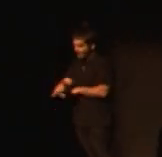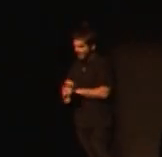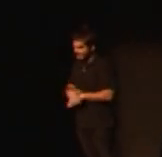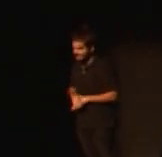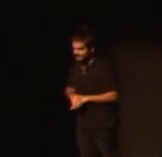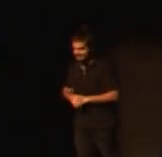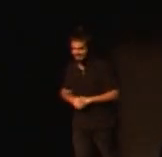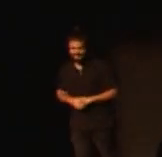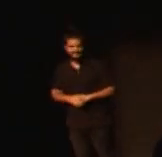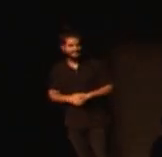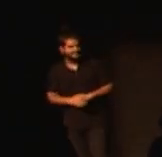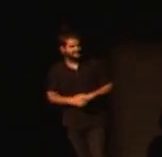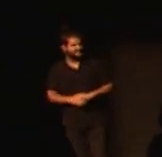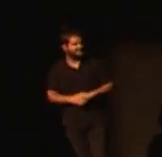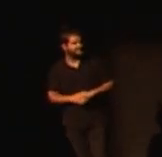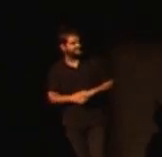aquí.